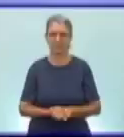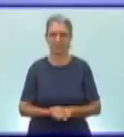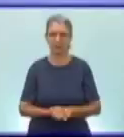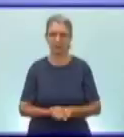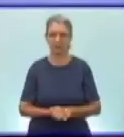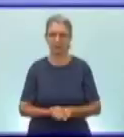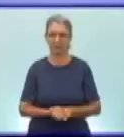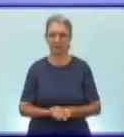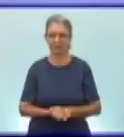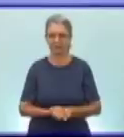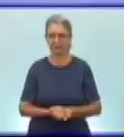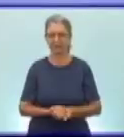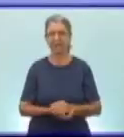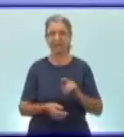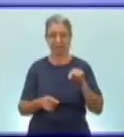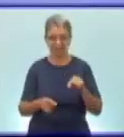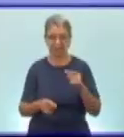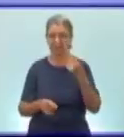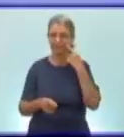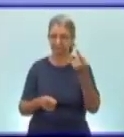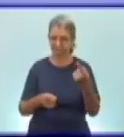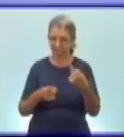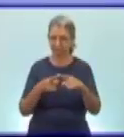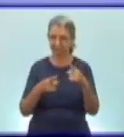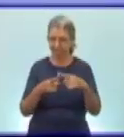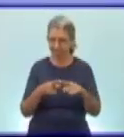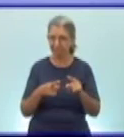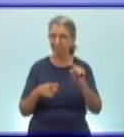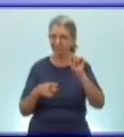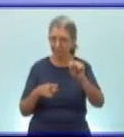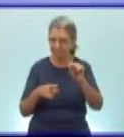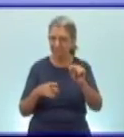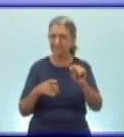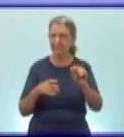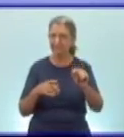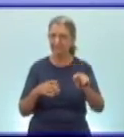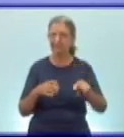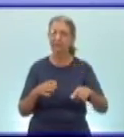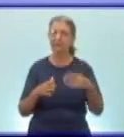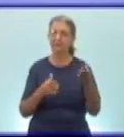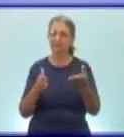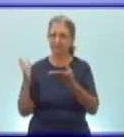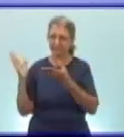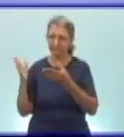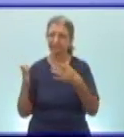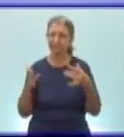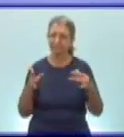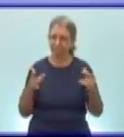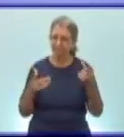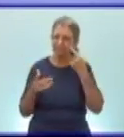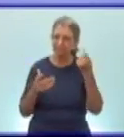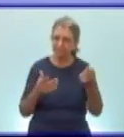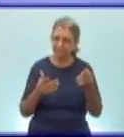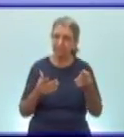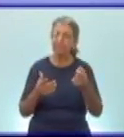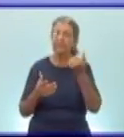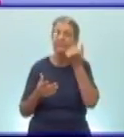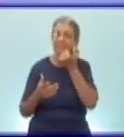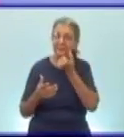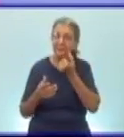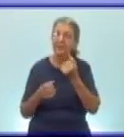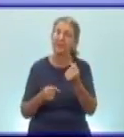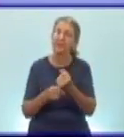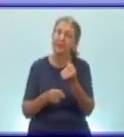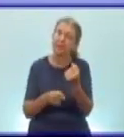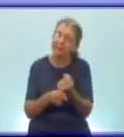vamos a visualizar un material. Este material nos va a ayudar a hacer la definición de lo que es resonancia, que mencionamos al principio. Más con su trabajo